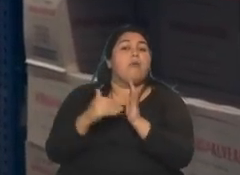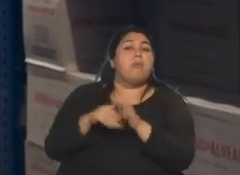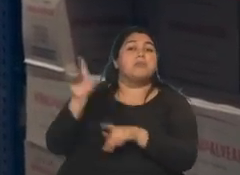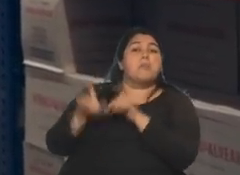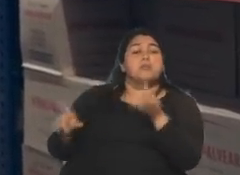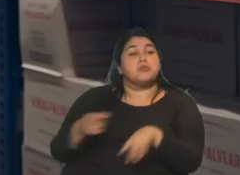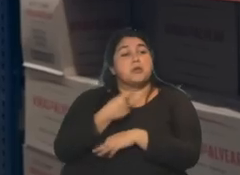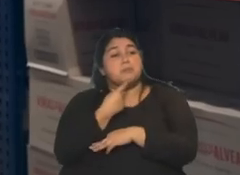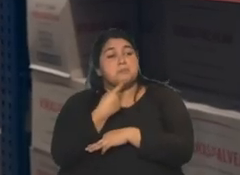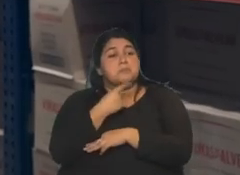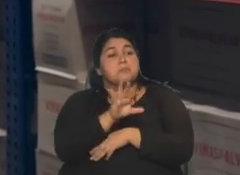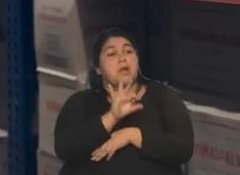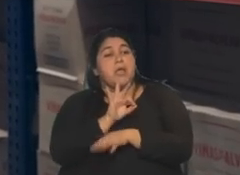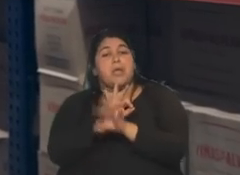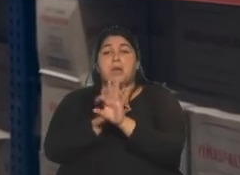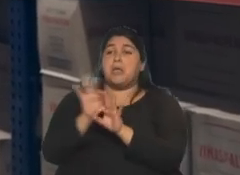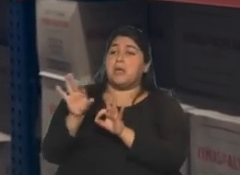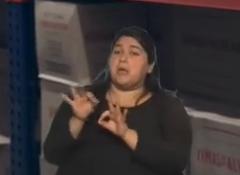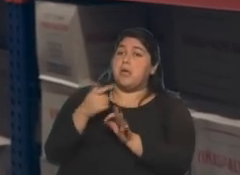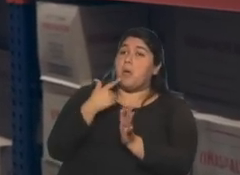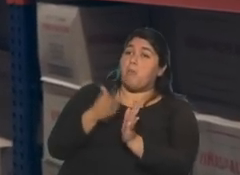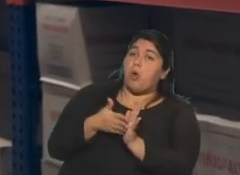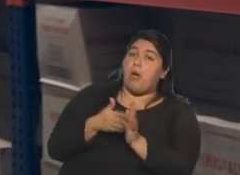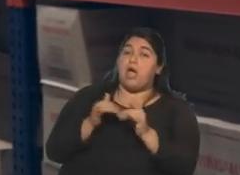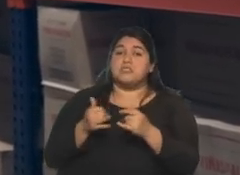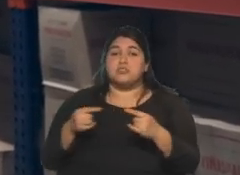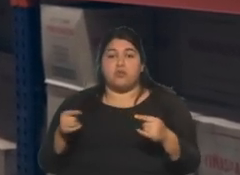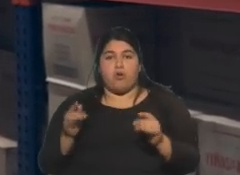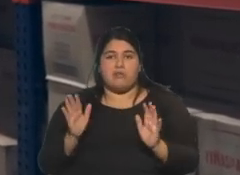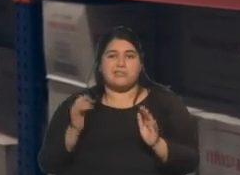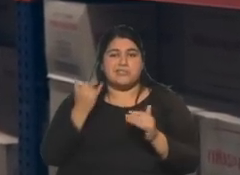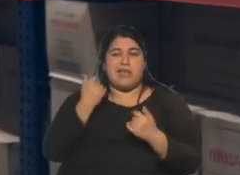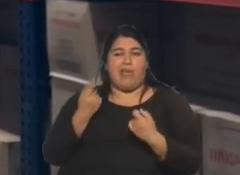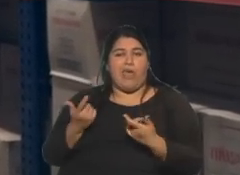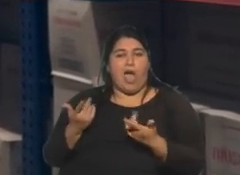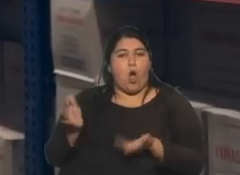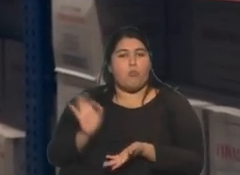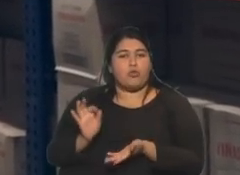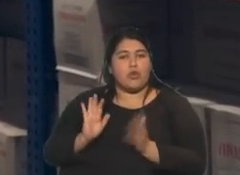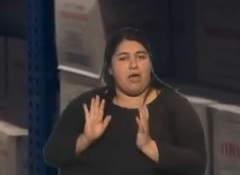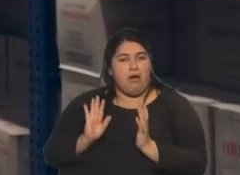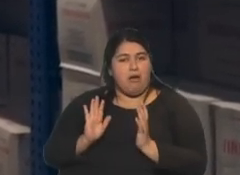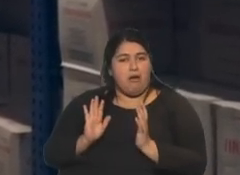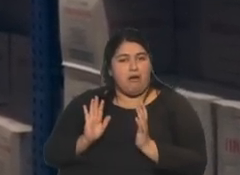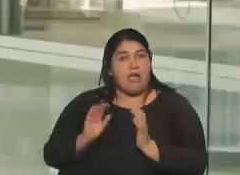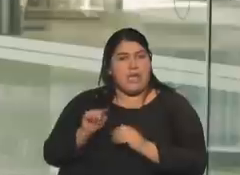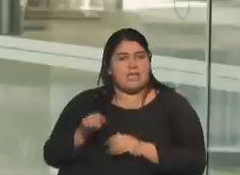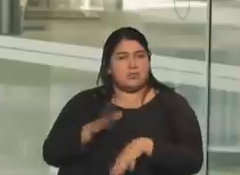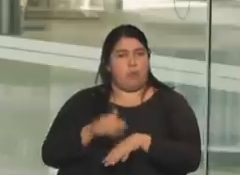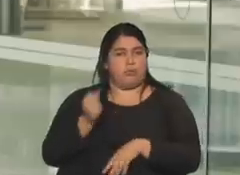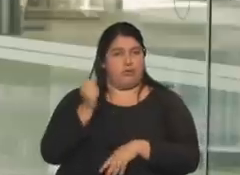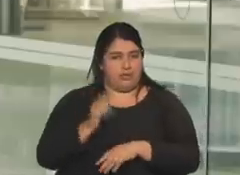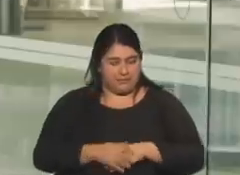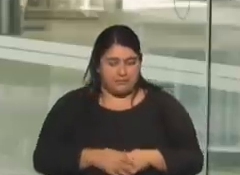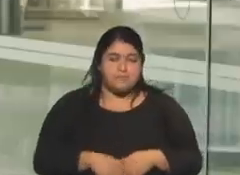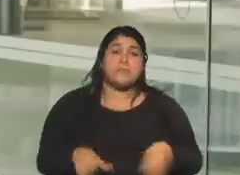consumidor elegir el producto, probarlo, que te sea bueno, pero ya tener esa oportunidad que antes no tenías es importante. La ley